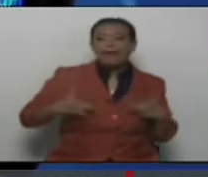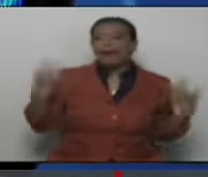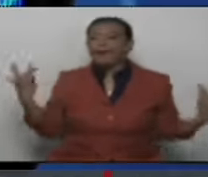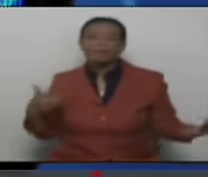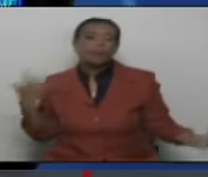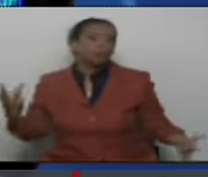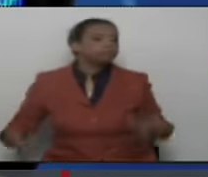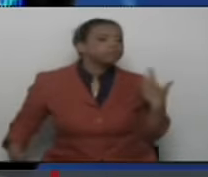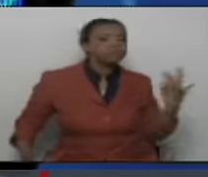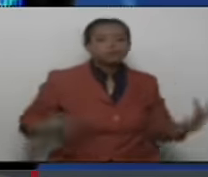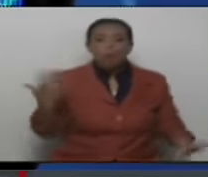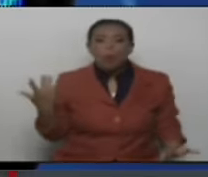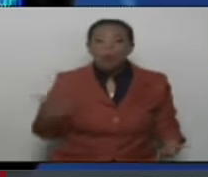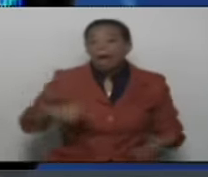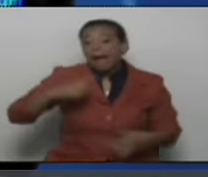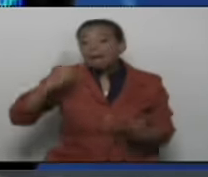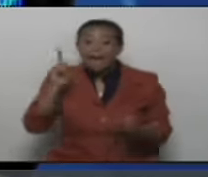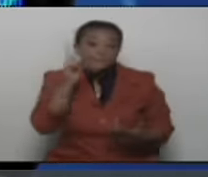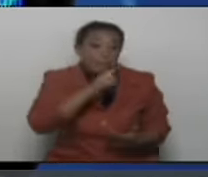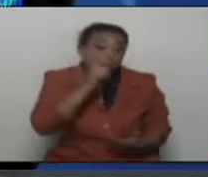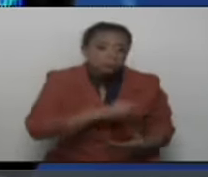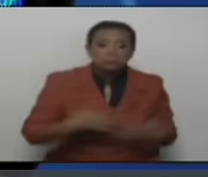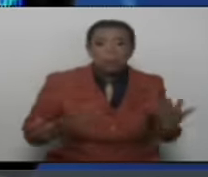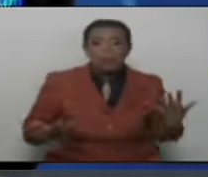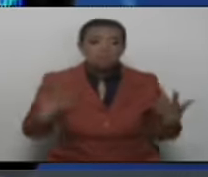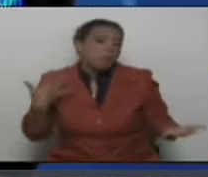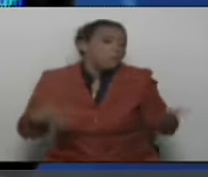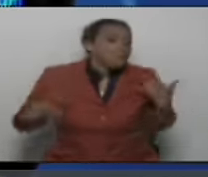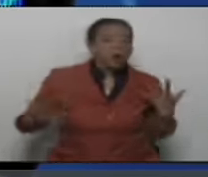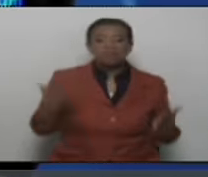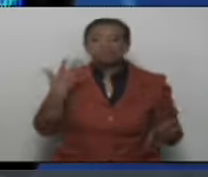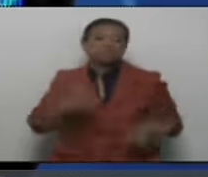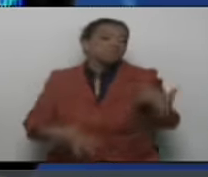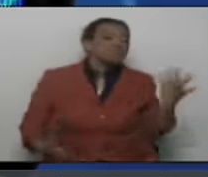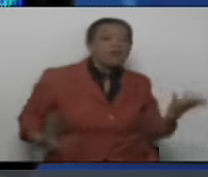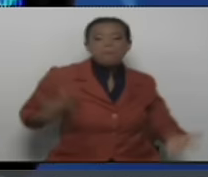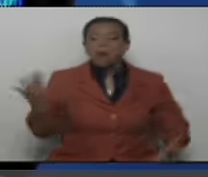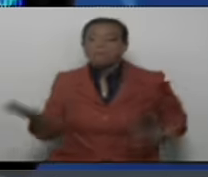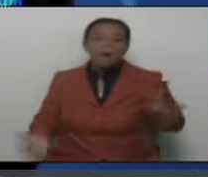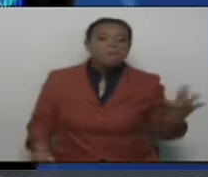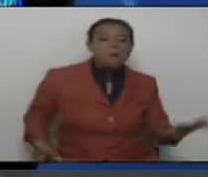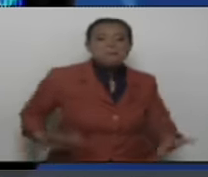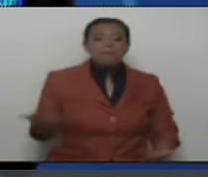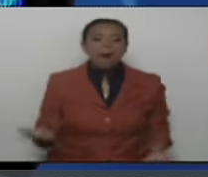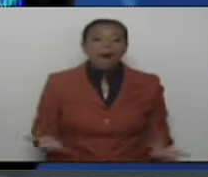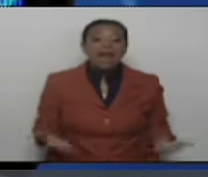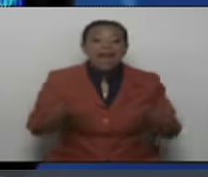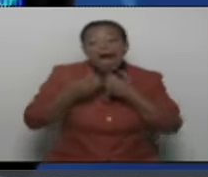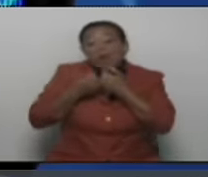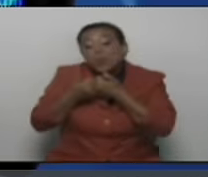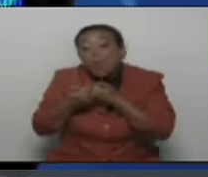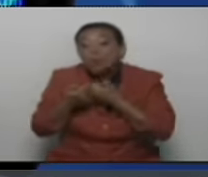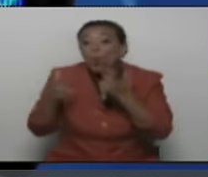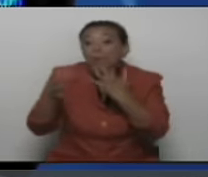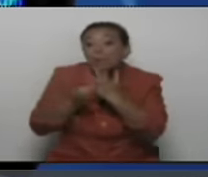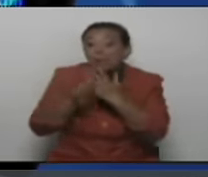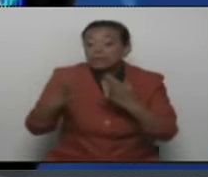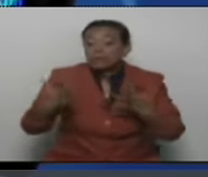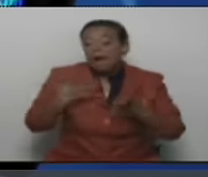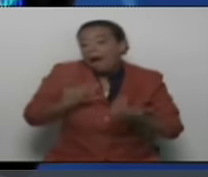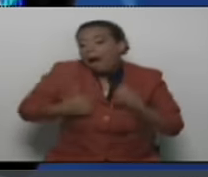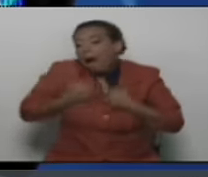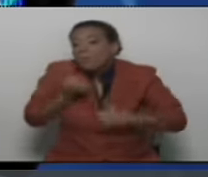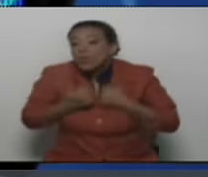practica la prostitución y que era la pareja sentimental